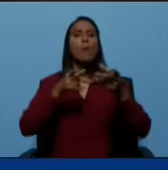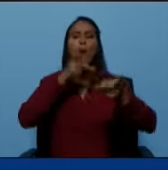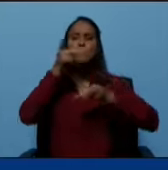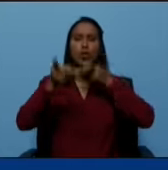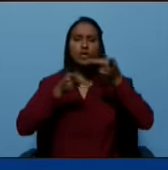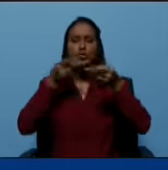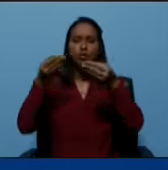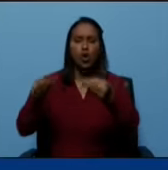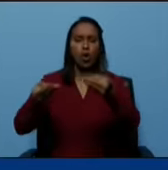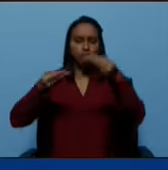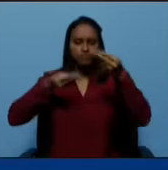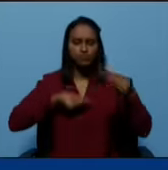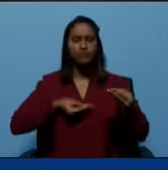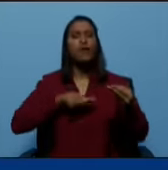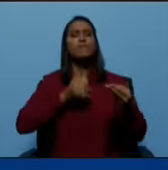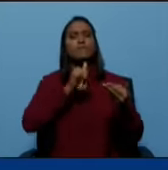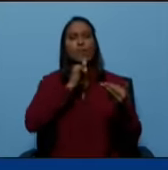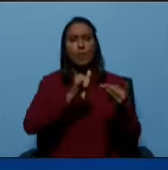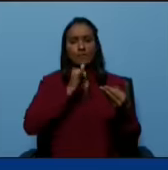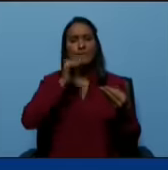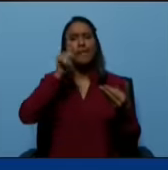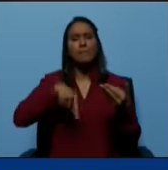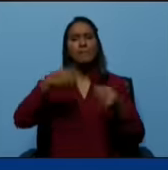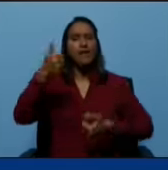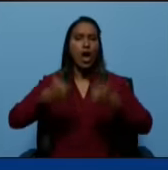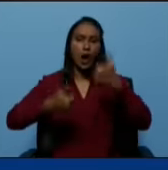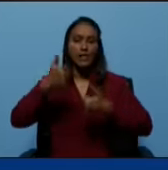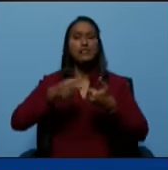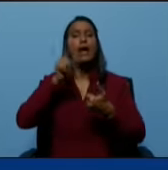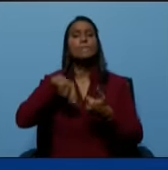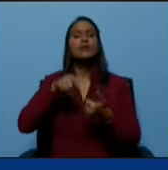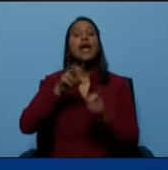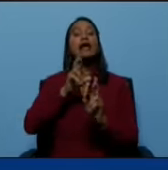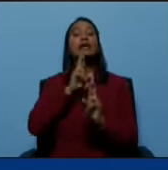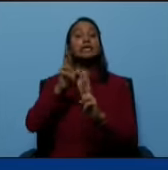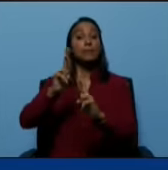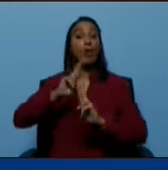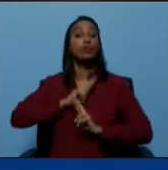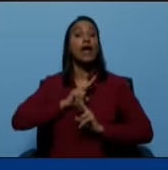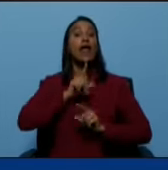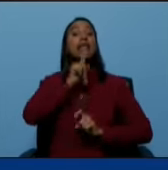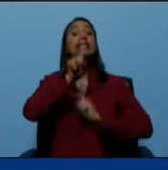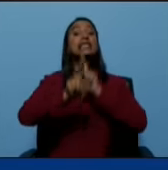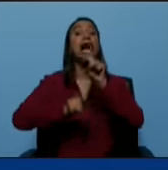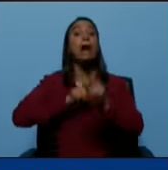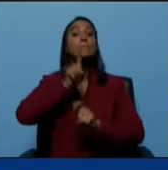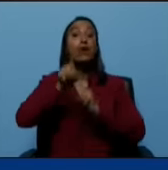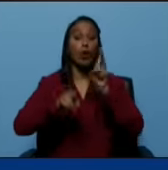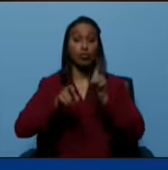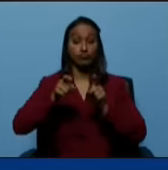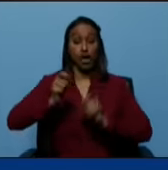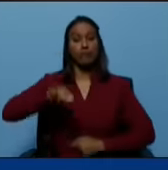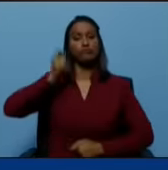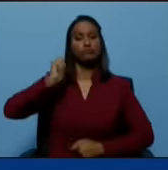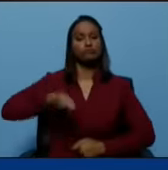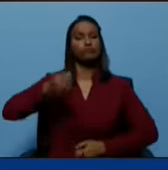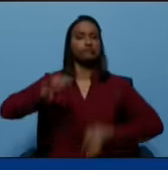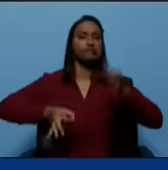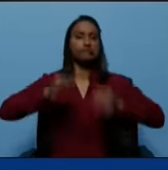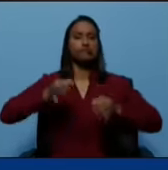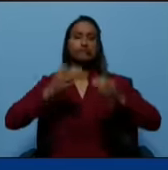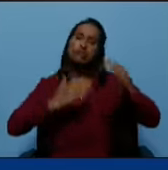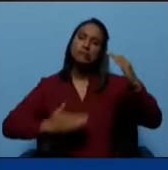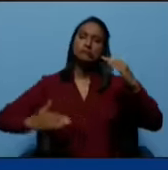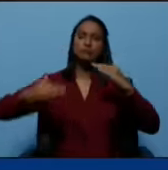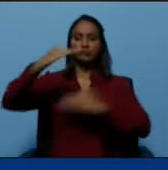los candidatos, así como responder las preguntas formuladas por los magistrados de la sala electoral de este máximo tribunal.